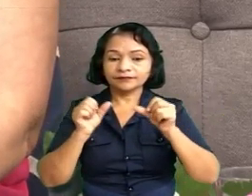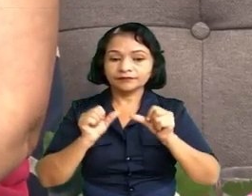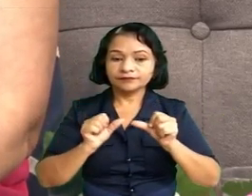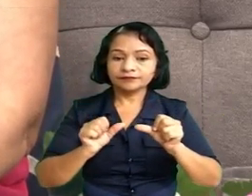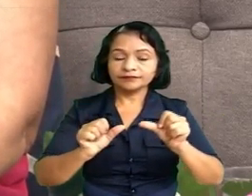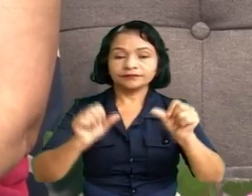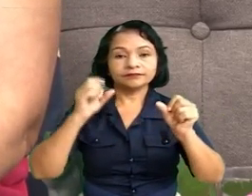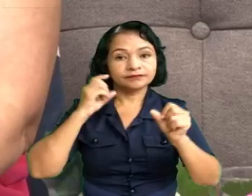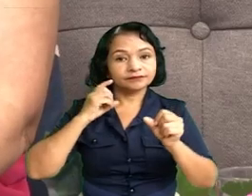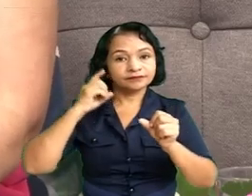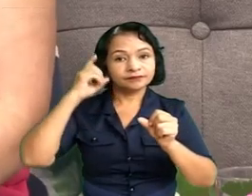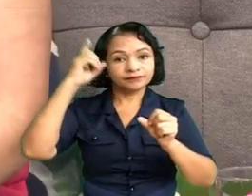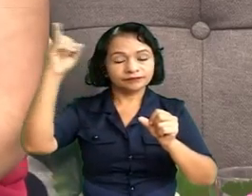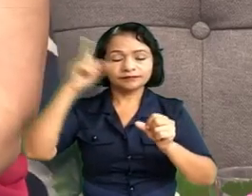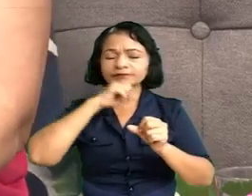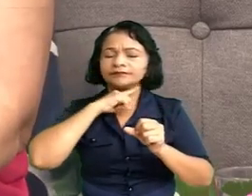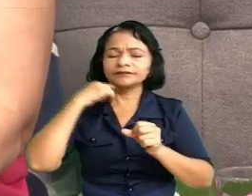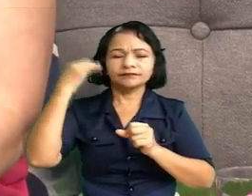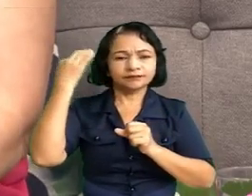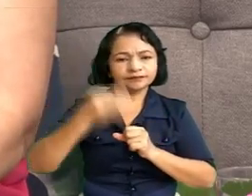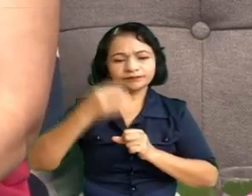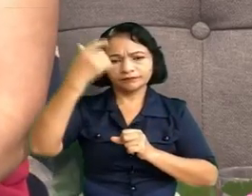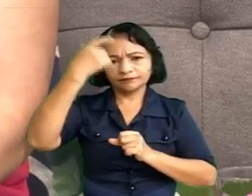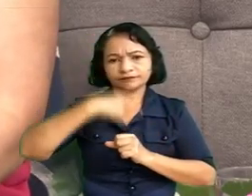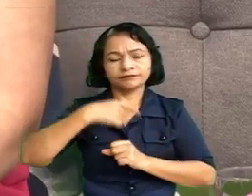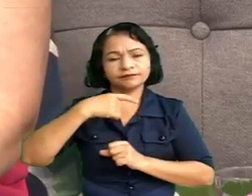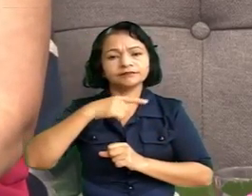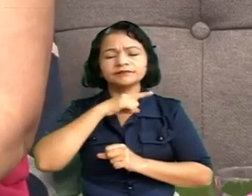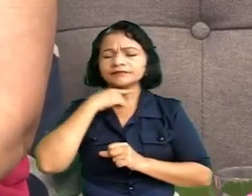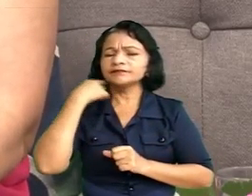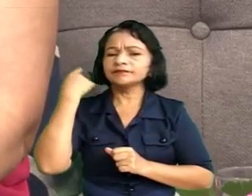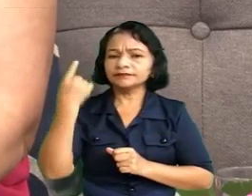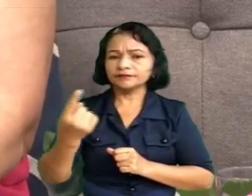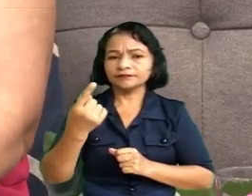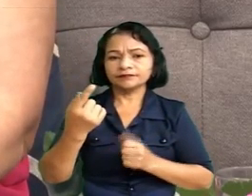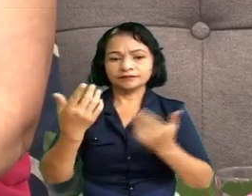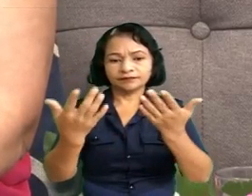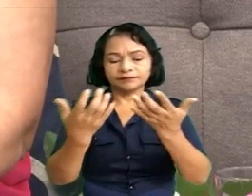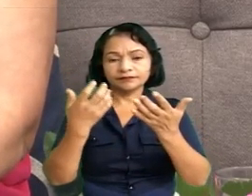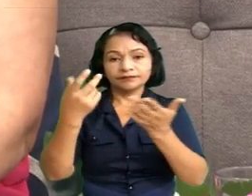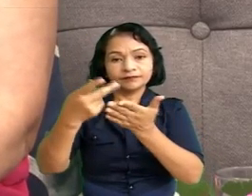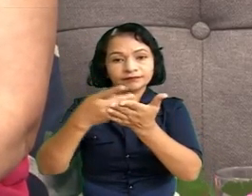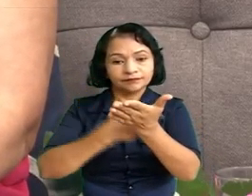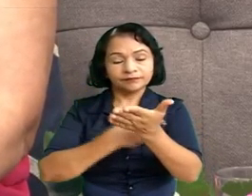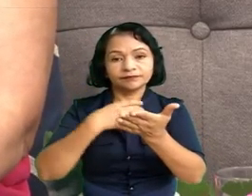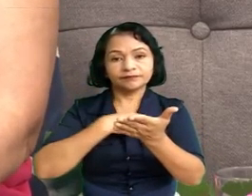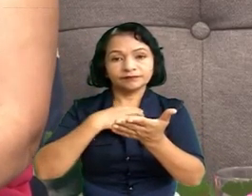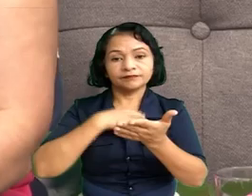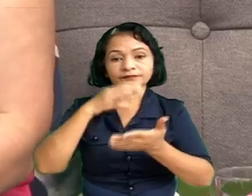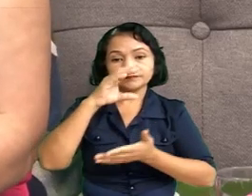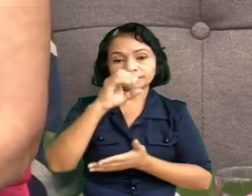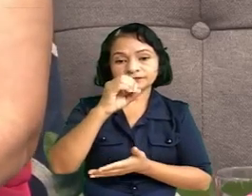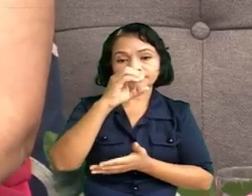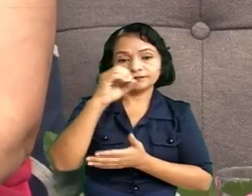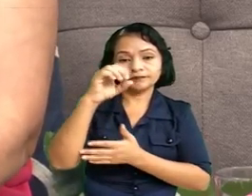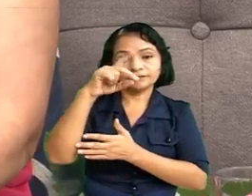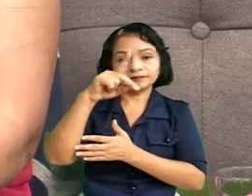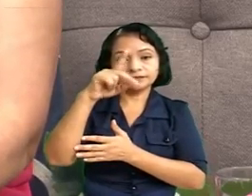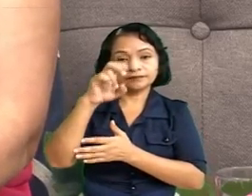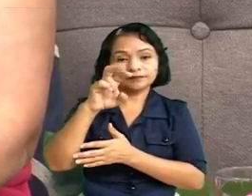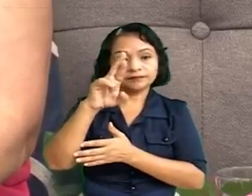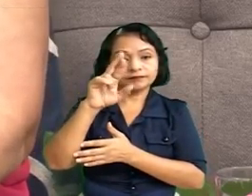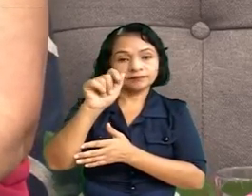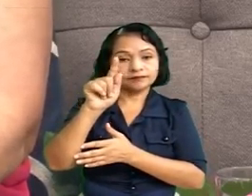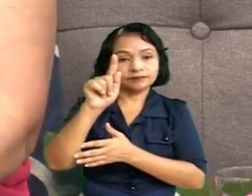avanzar, consolidar, porque ya ellos ya tenían el proyecto de la cooperativa. Exacto. O sea, ya ellos habían hecho una